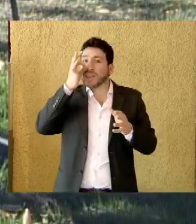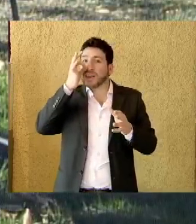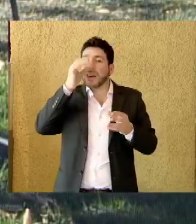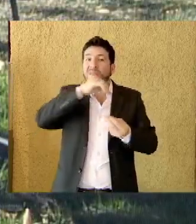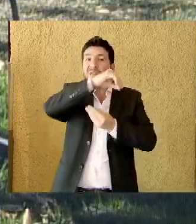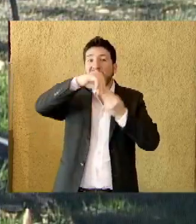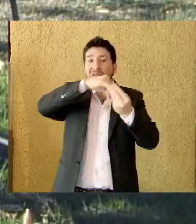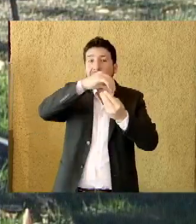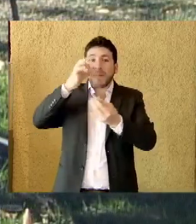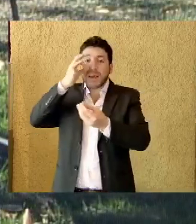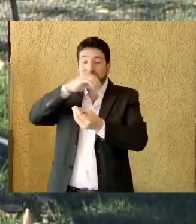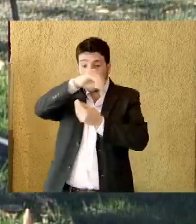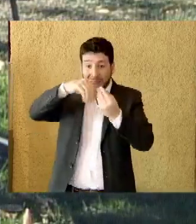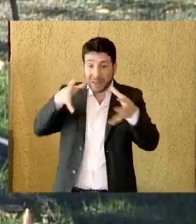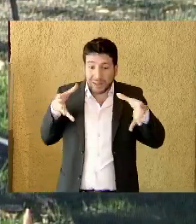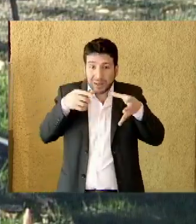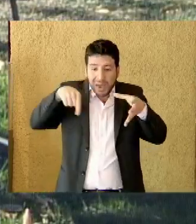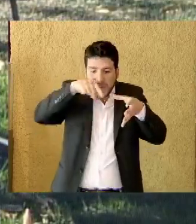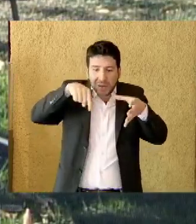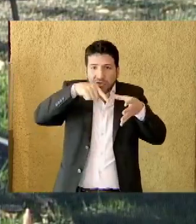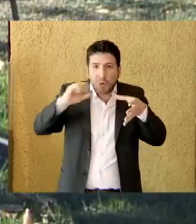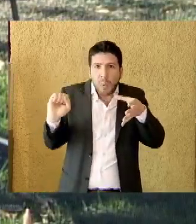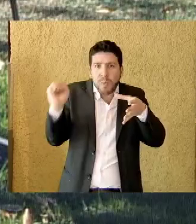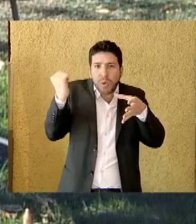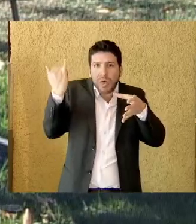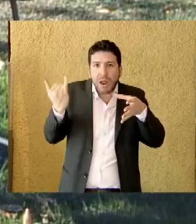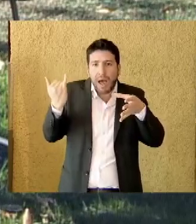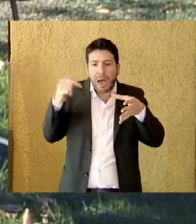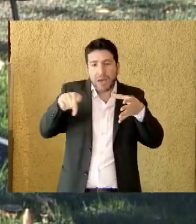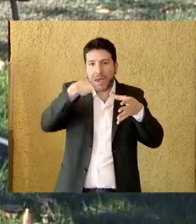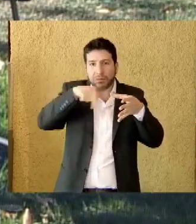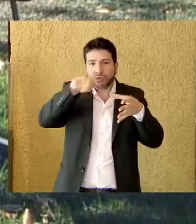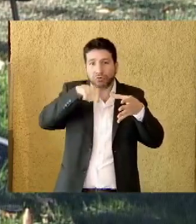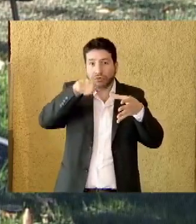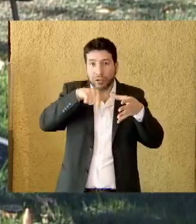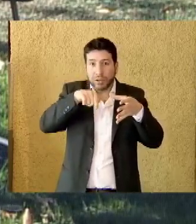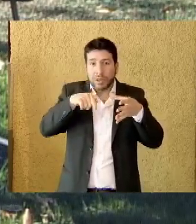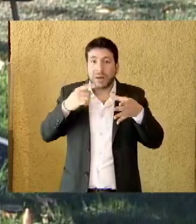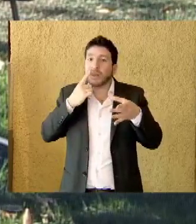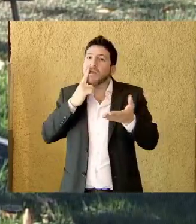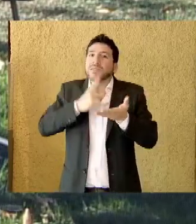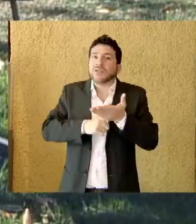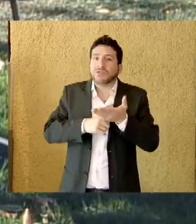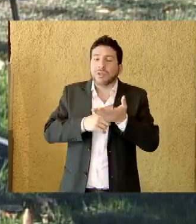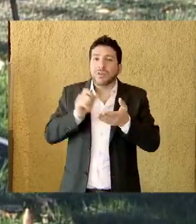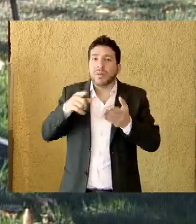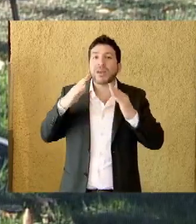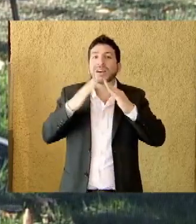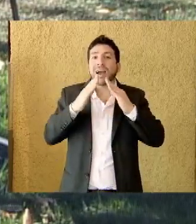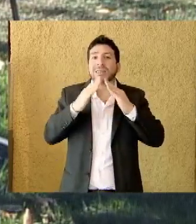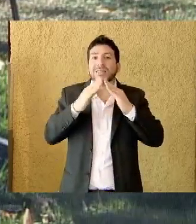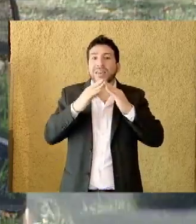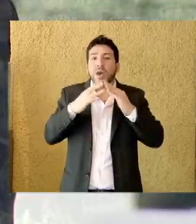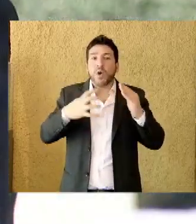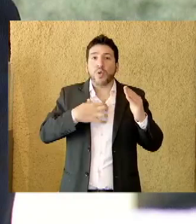que se constituían en lo que un historiador como Adrián Ruiz habla de las casas reinantes en Cuyo. Esto